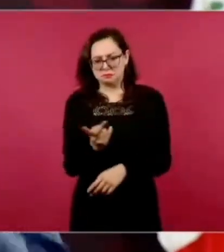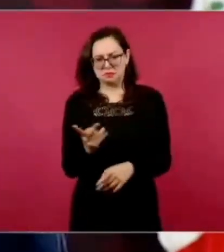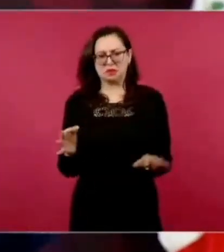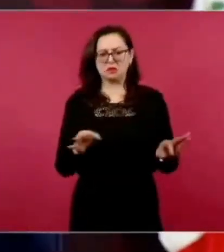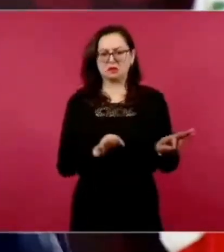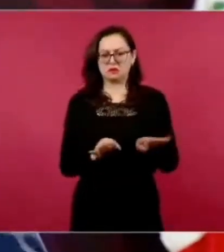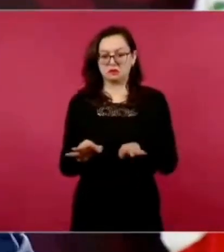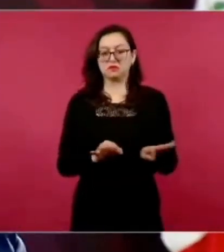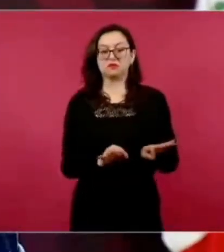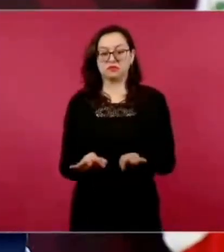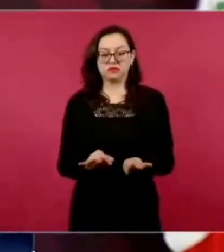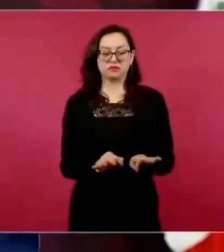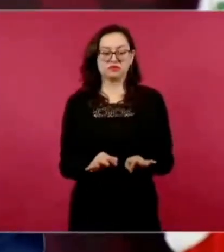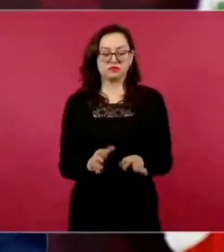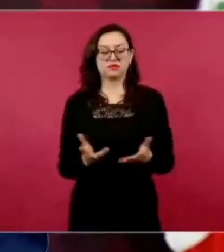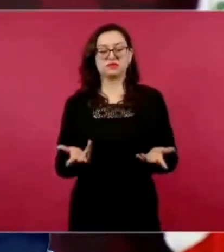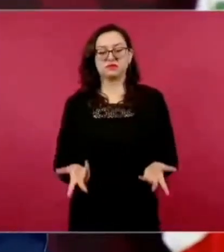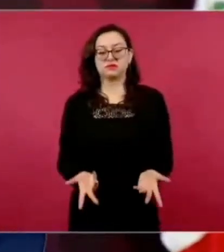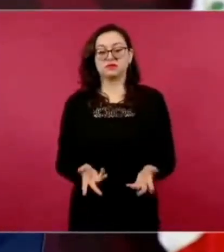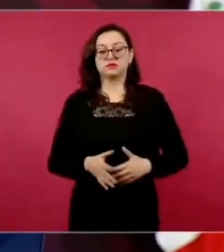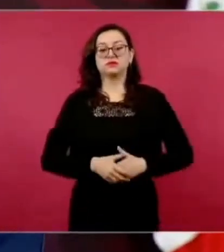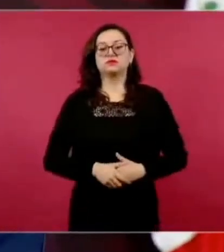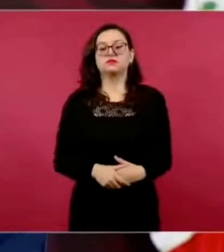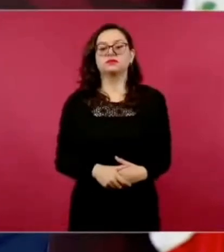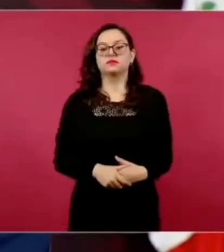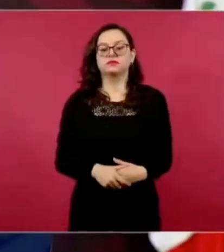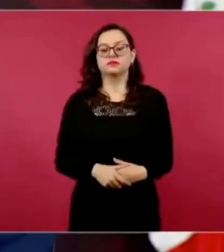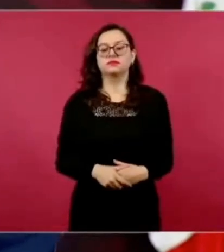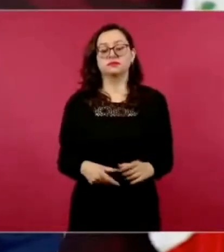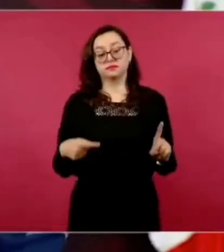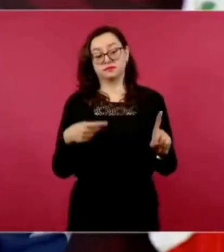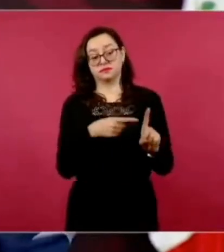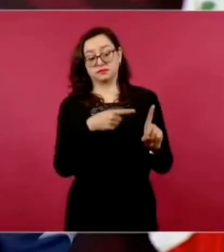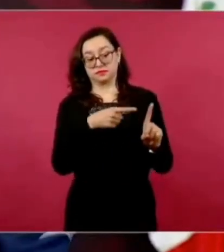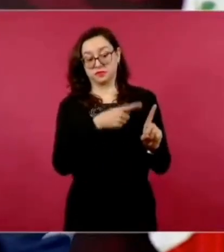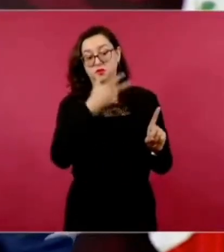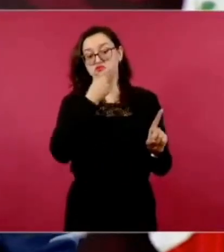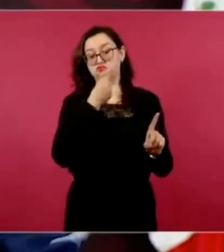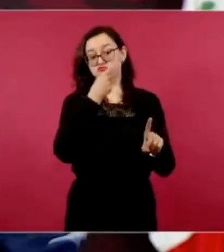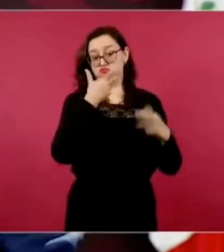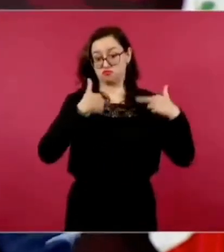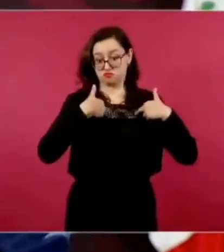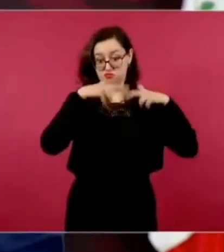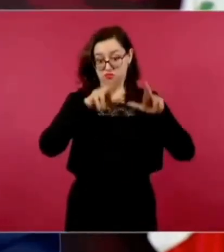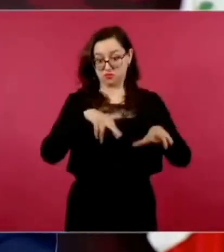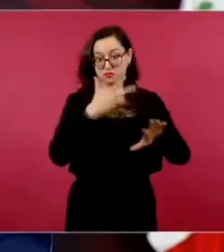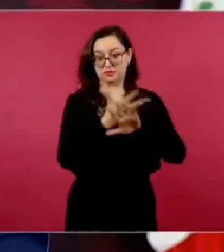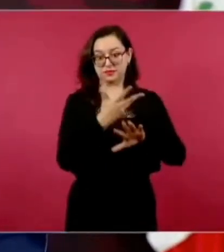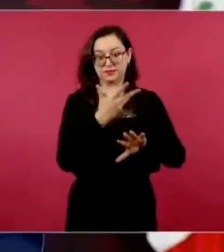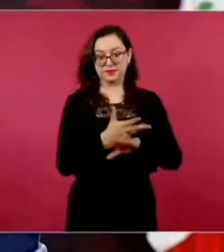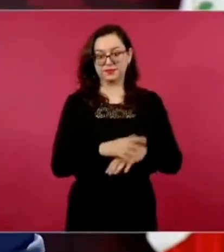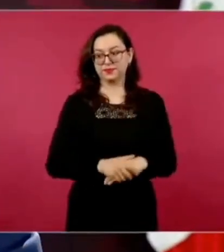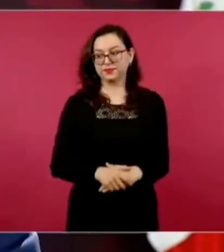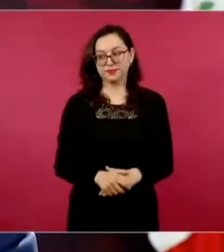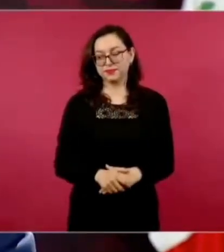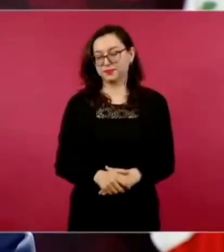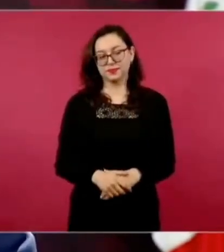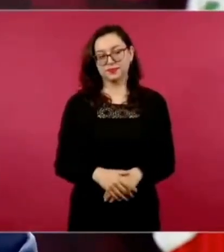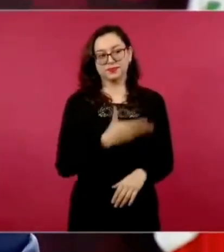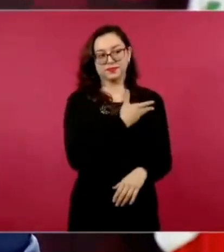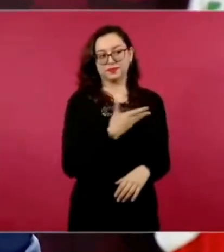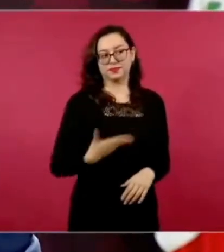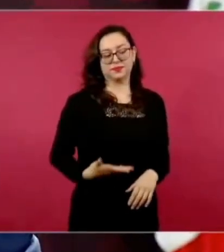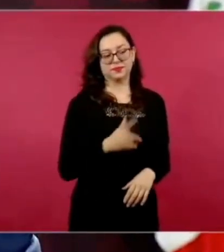Eso nos ayudó también mucho. Pero bueno, este señor fue el que le informó al presidente Trump.